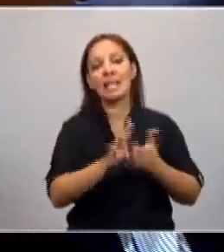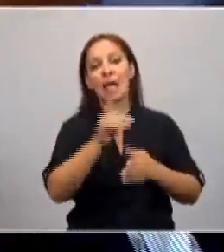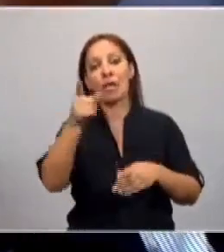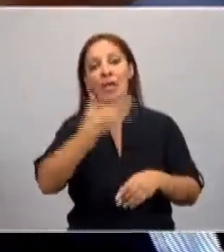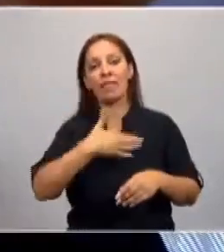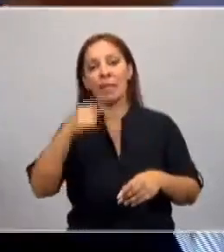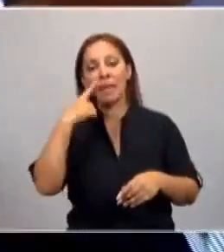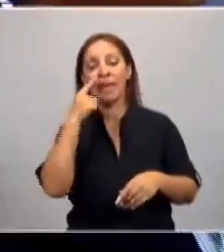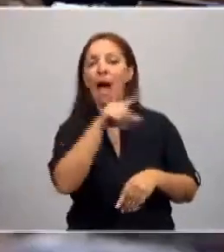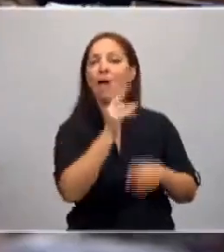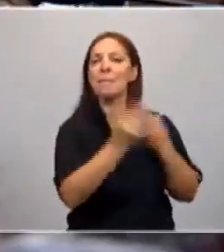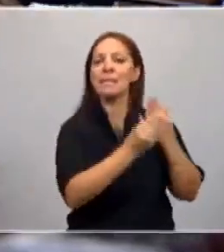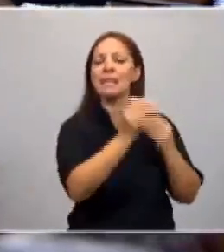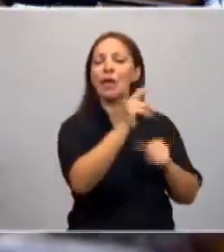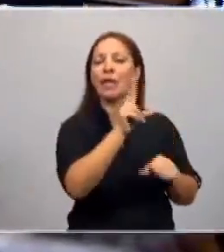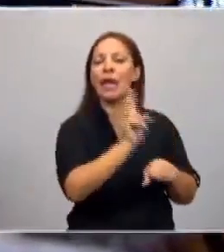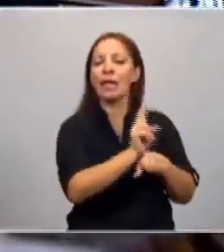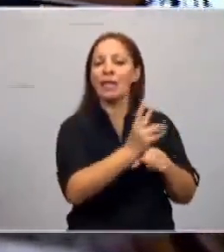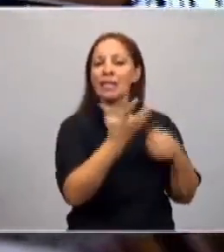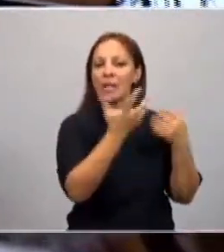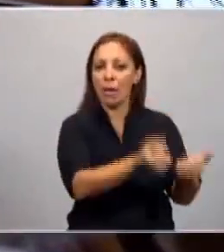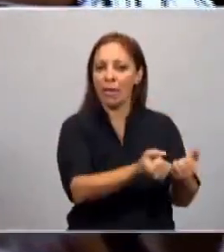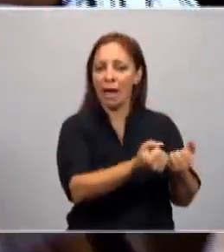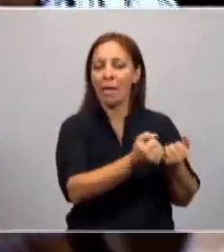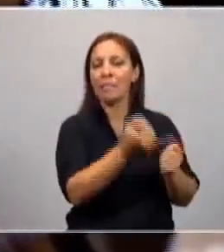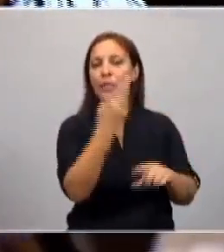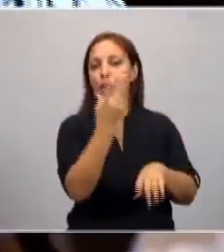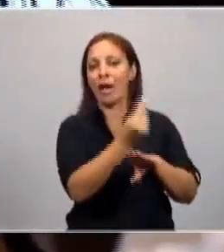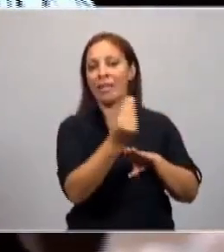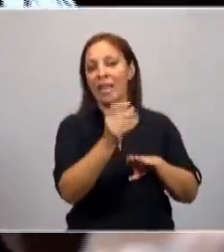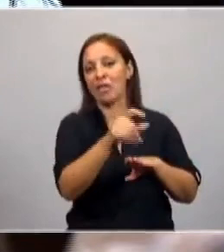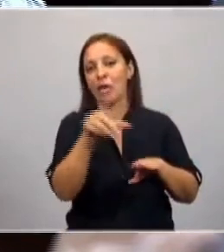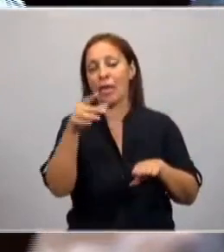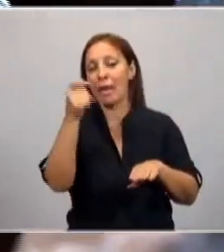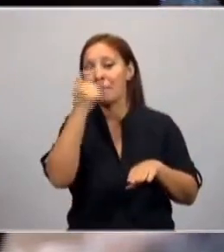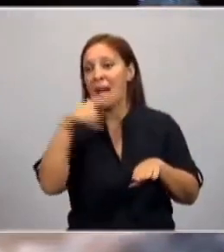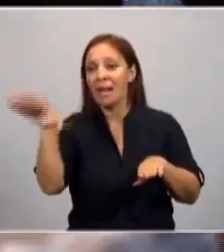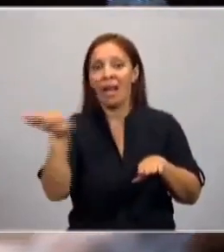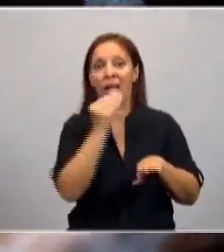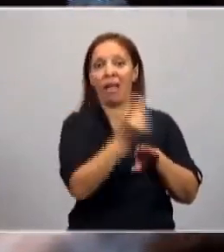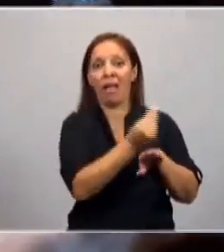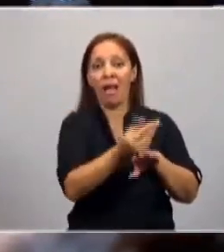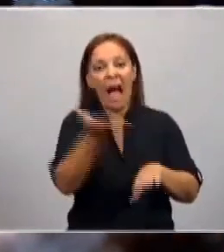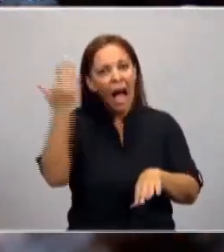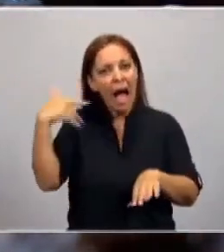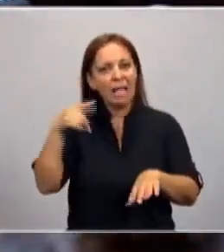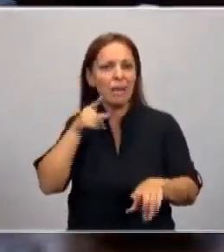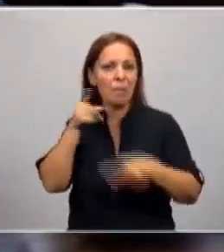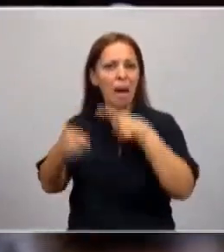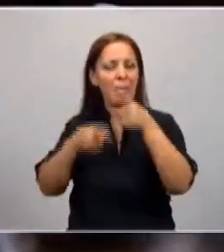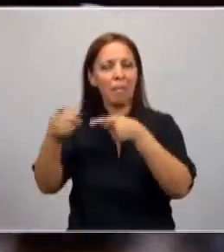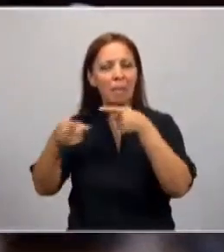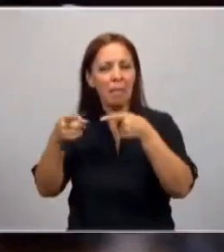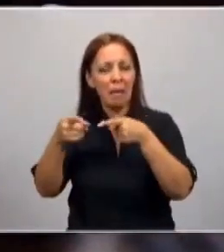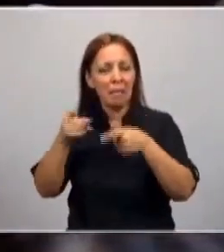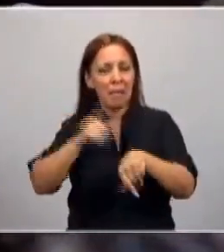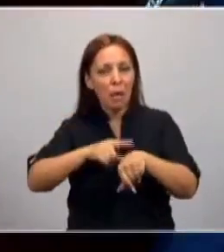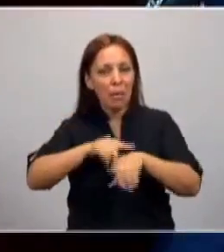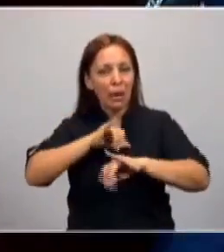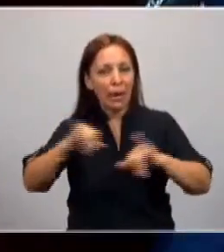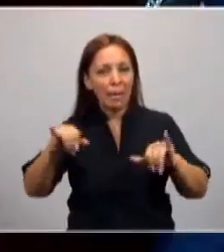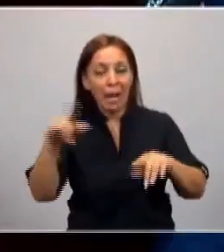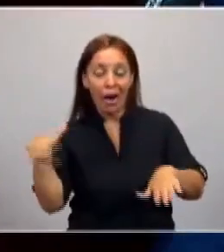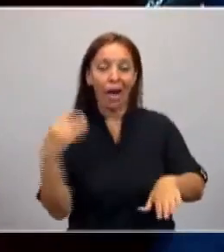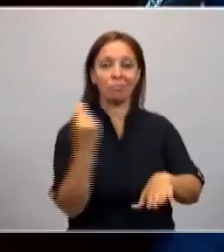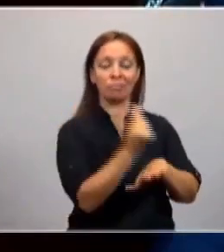seguridad y defensa a los dos candidatos a presidente y vice del macrismo, a los que no paró de agredir y descalificar durante su